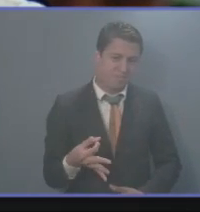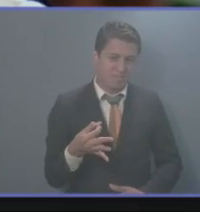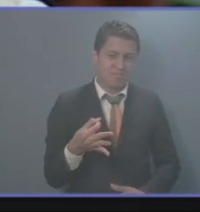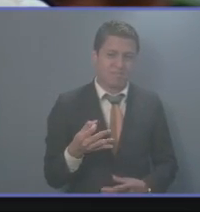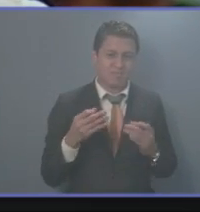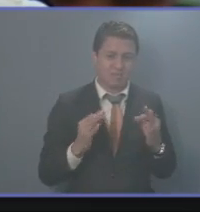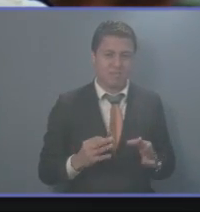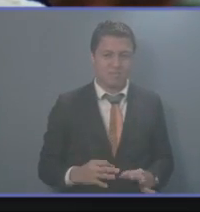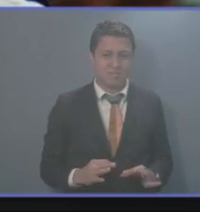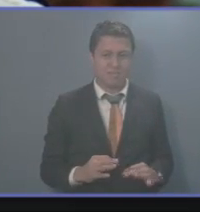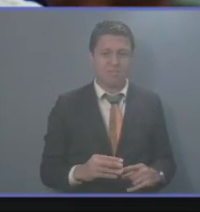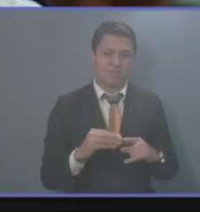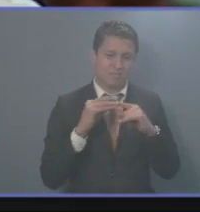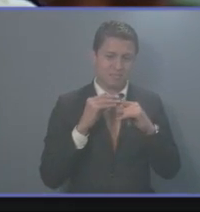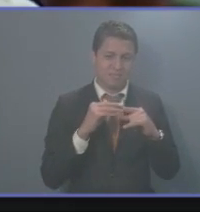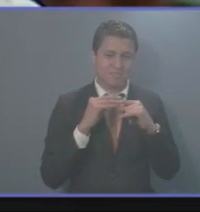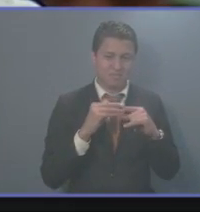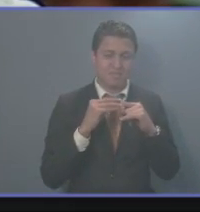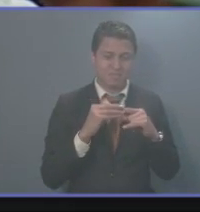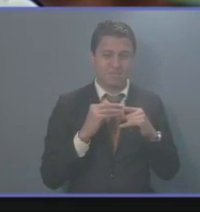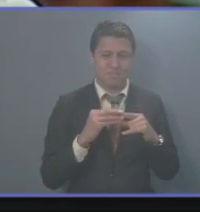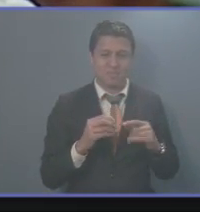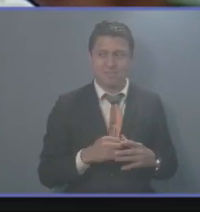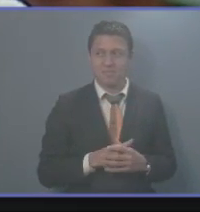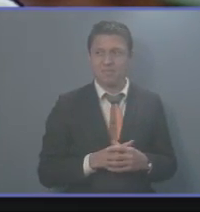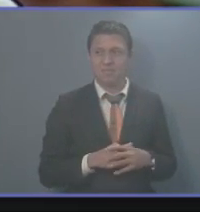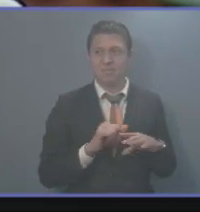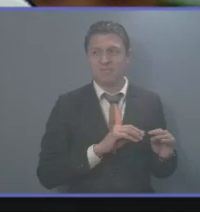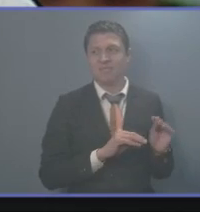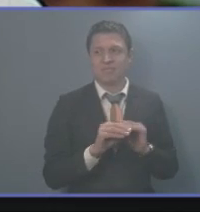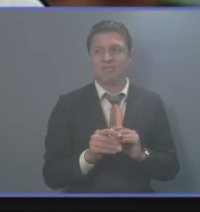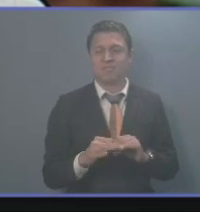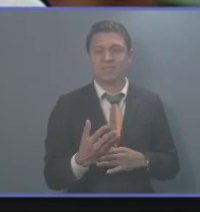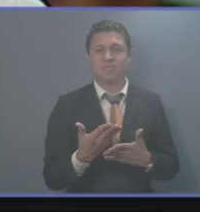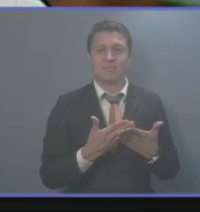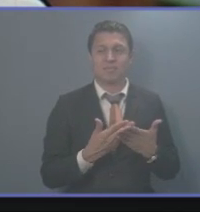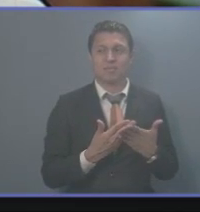trato especial para todos aquellos